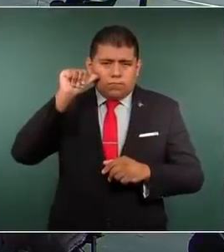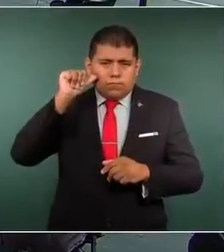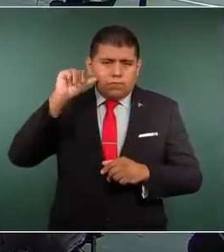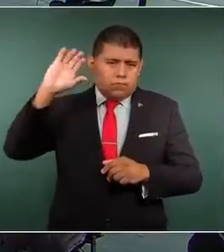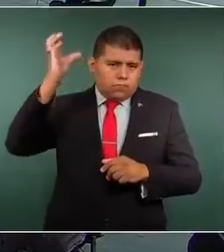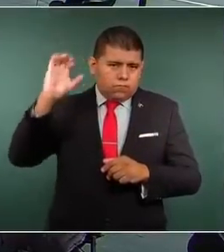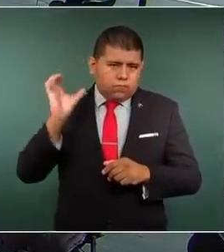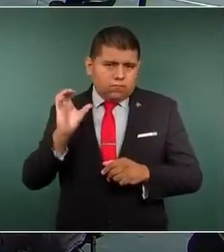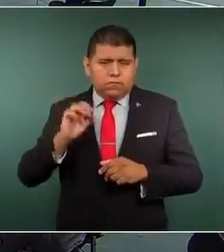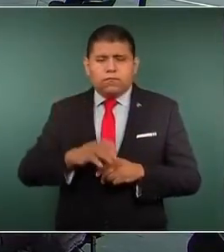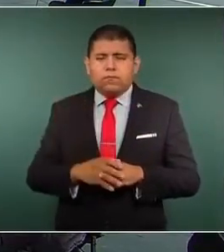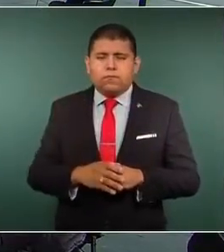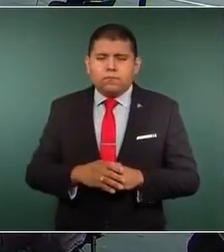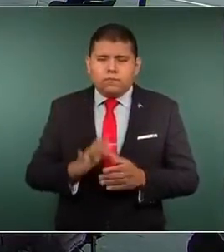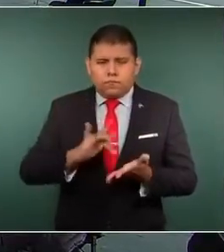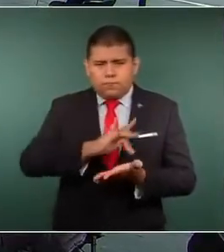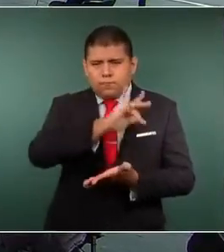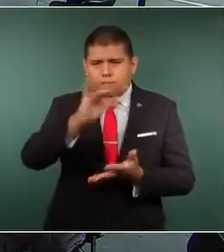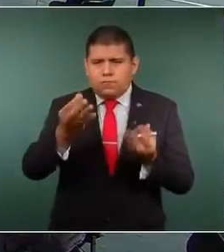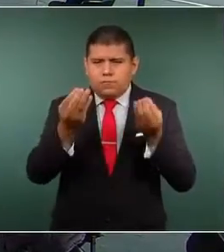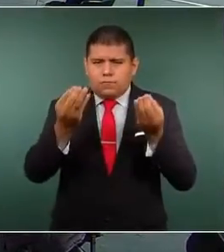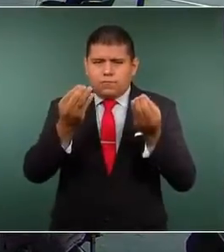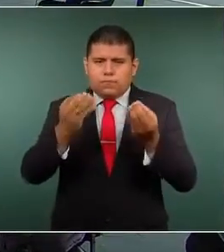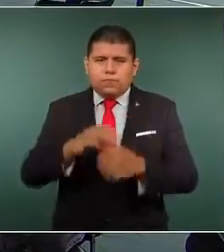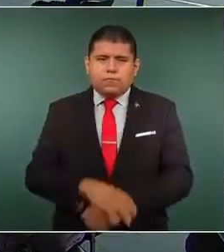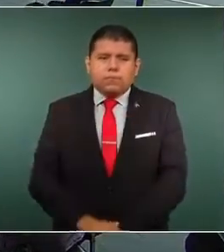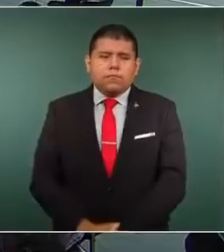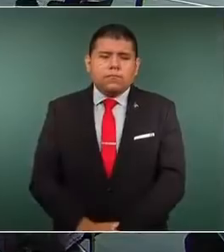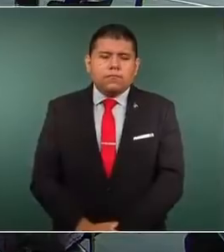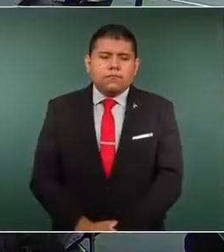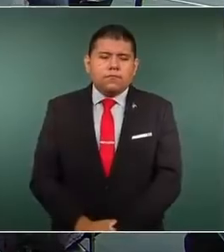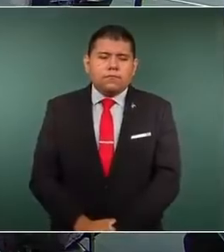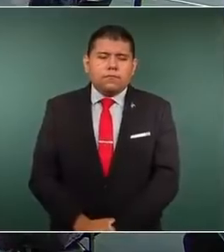culiacán muchas gracias muchas gracias